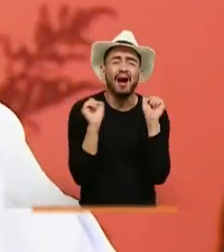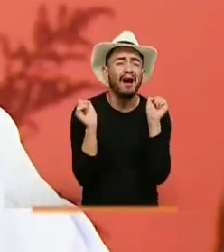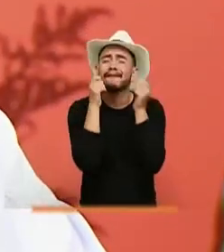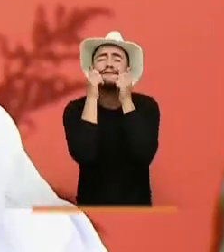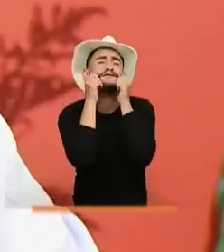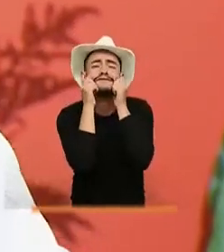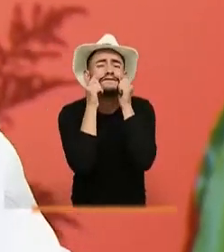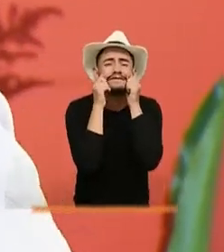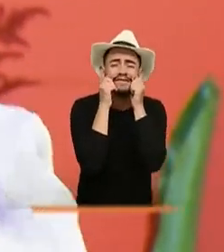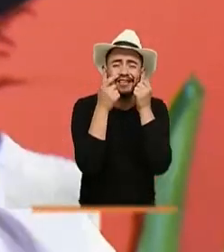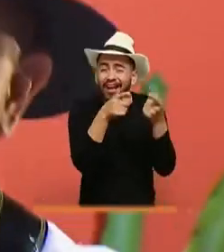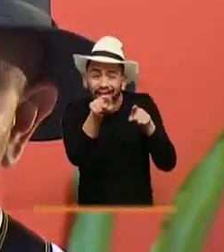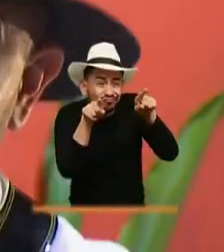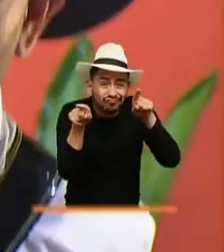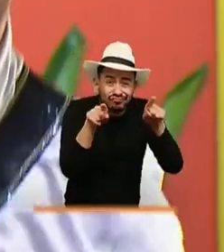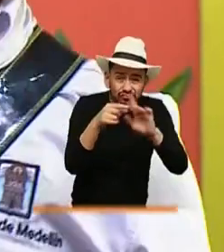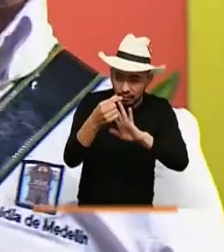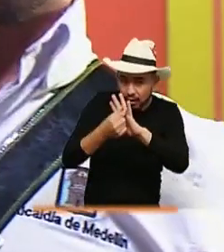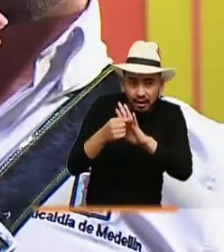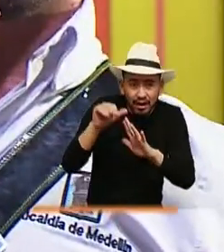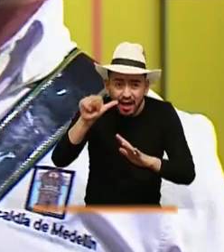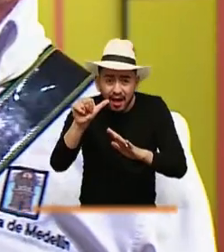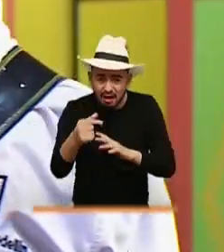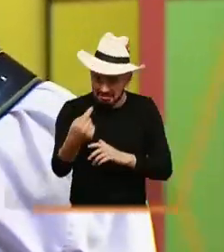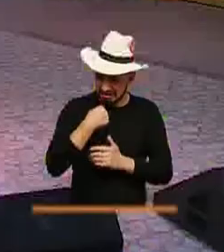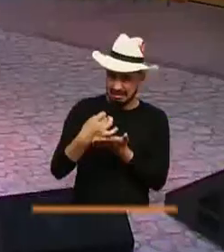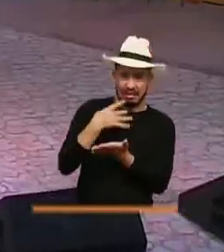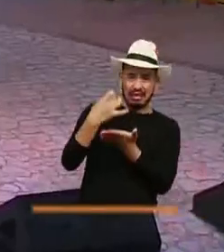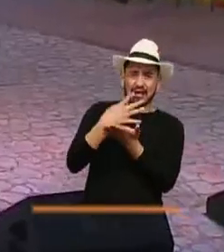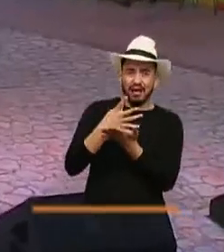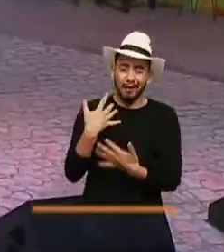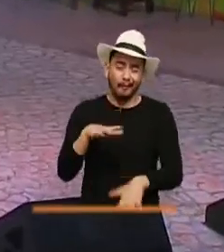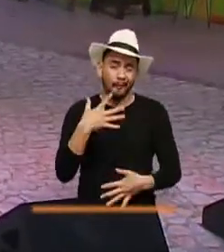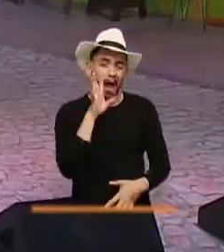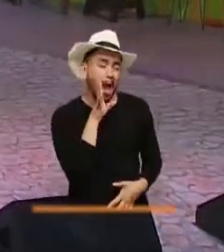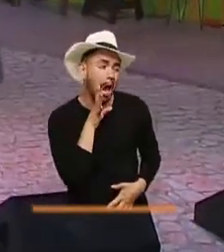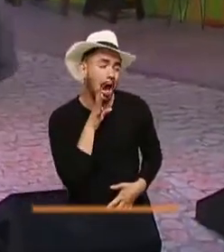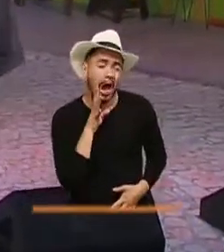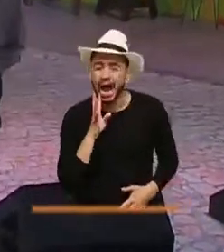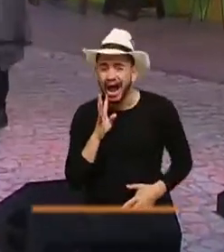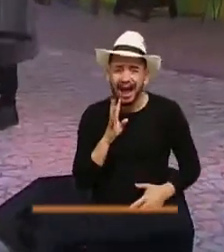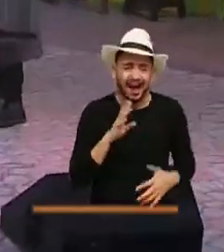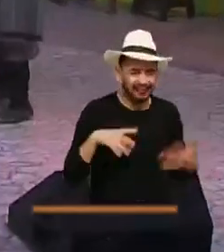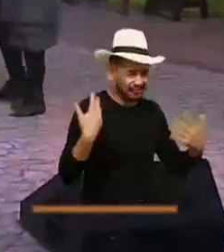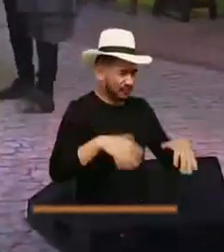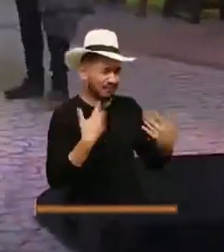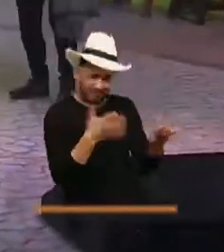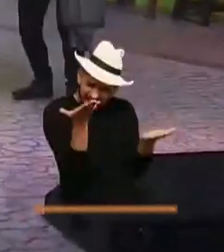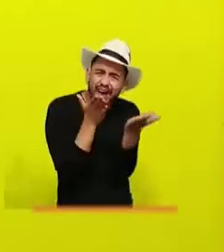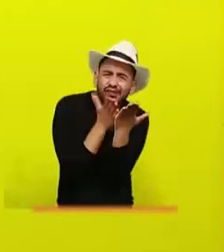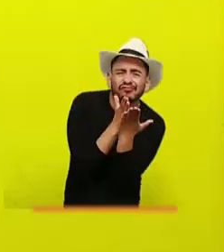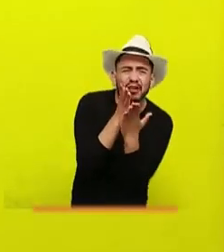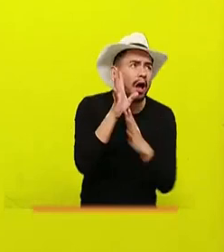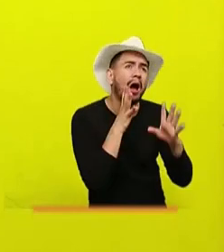señora suya ya me ha dicho que bebé. Y sigue siendo un bebé que